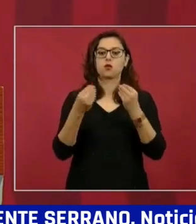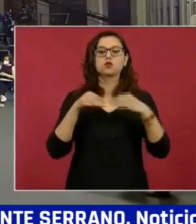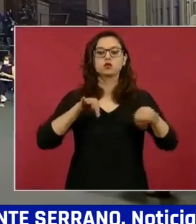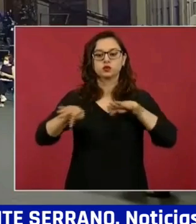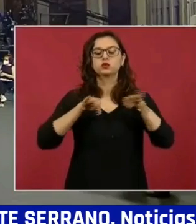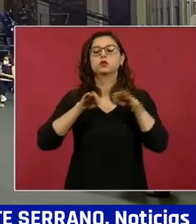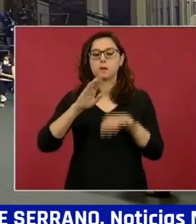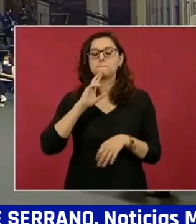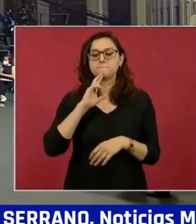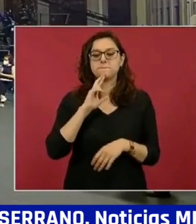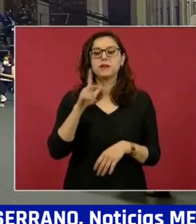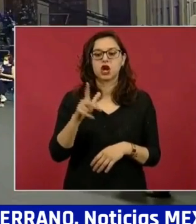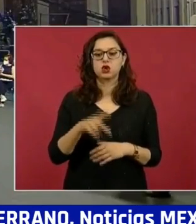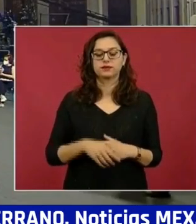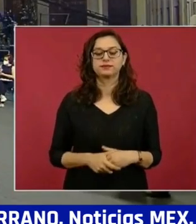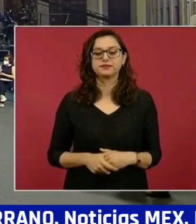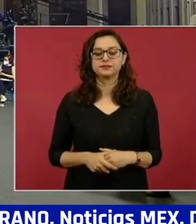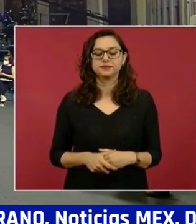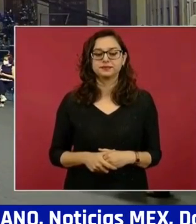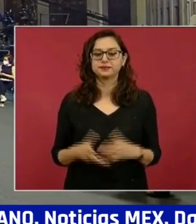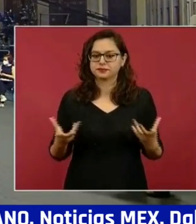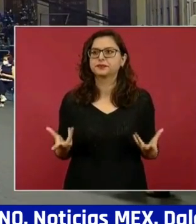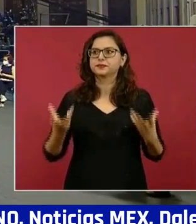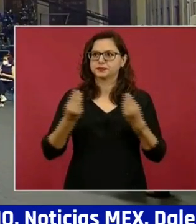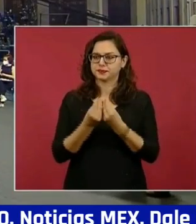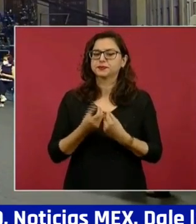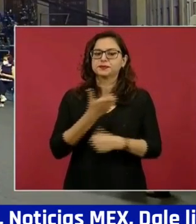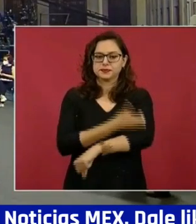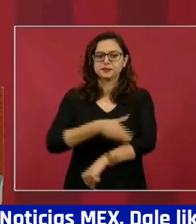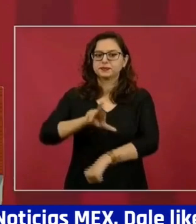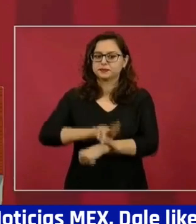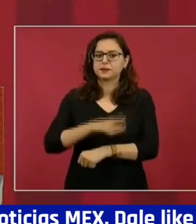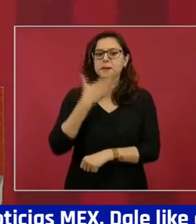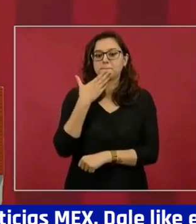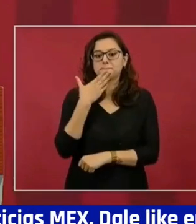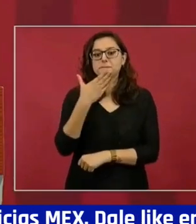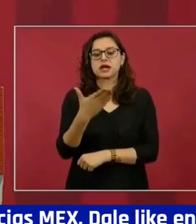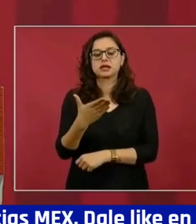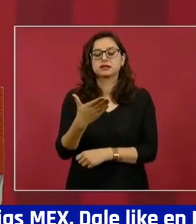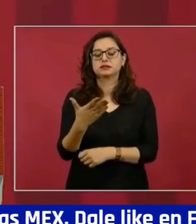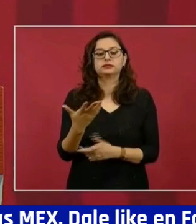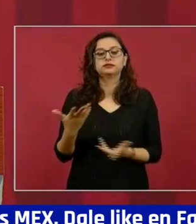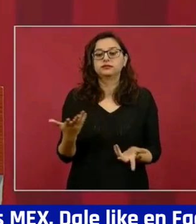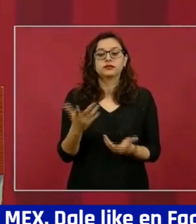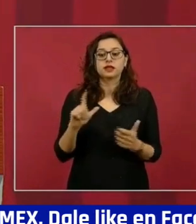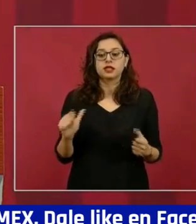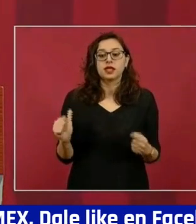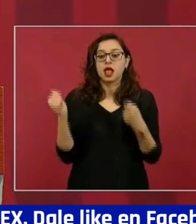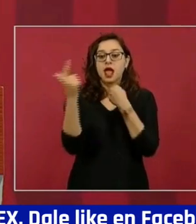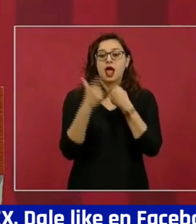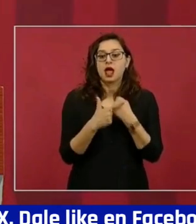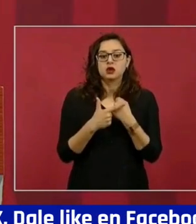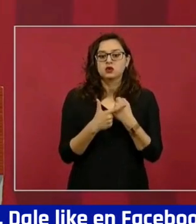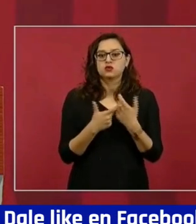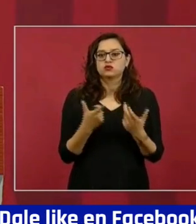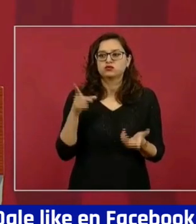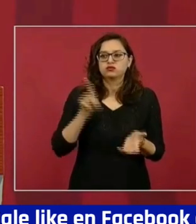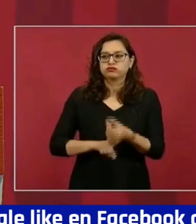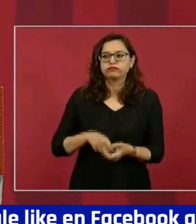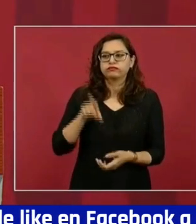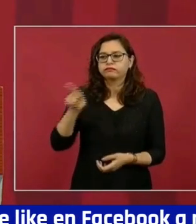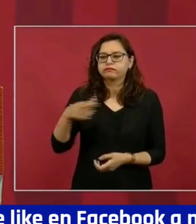las causas como no se hacía antes, ya que se empobrecía al pueblo, mientras el gobierno se enriquecía más